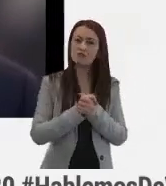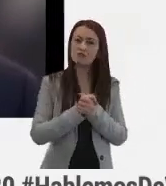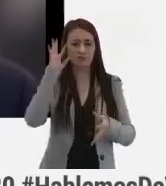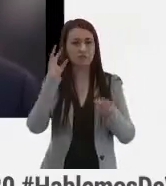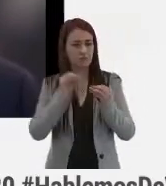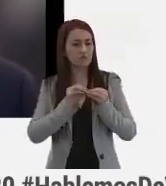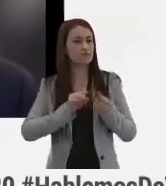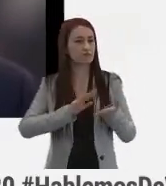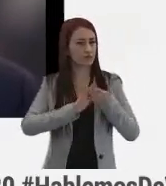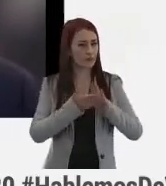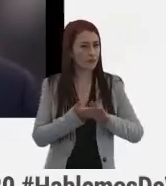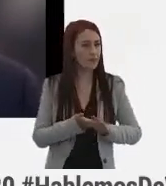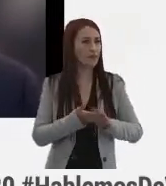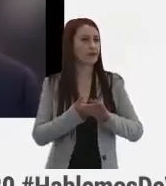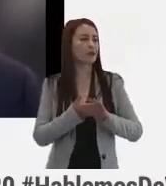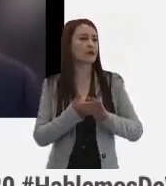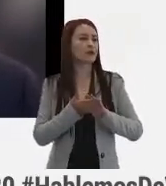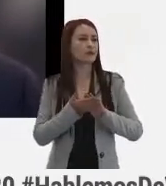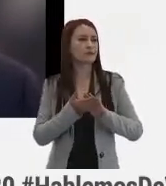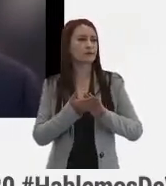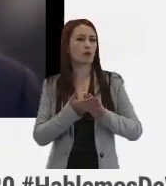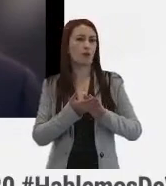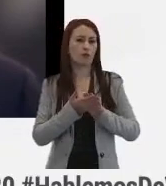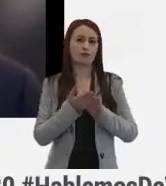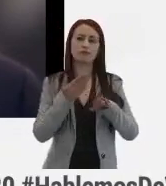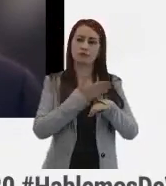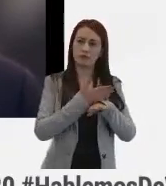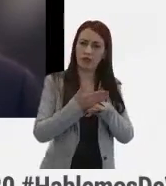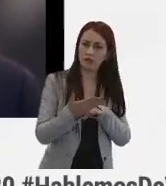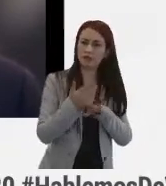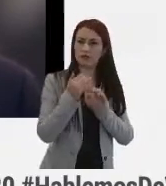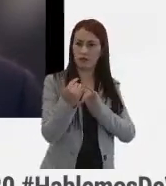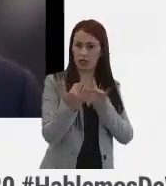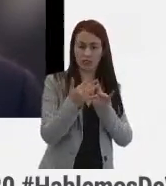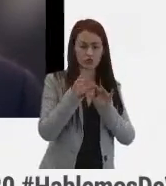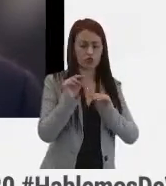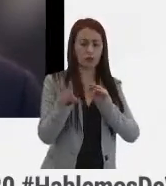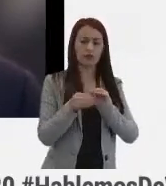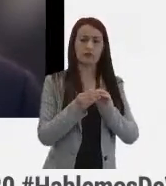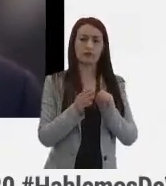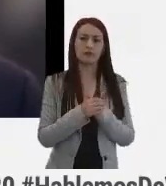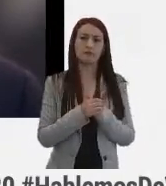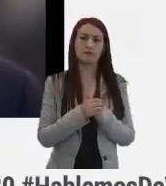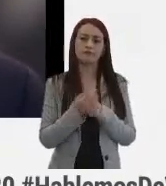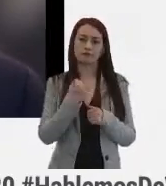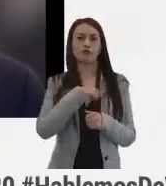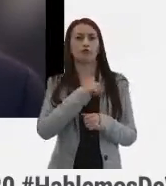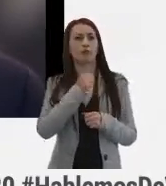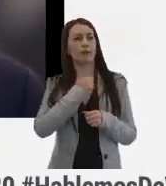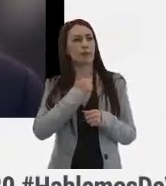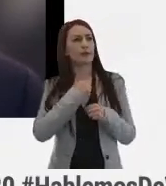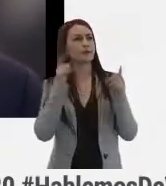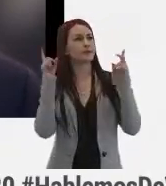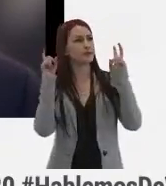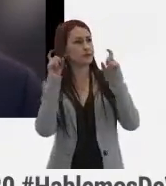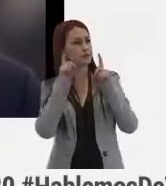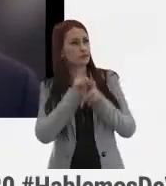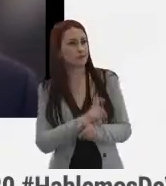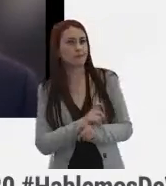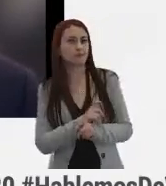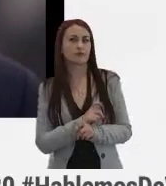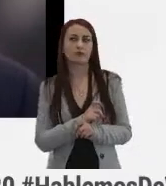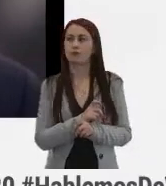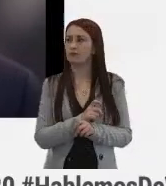de enfrentarnos en guerras y después de que entre nosotros alemanes acordáramos la reunificación